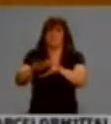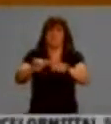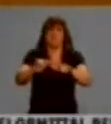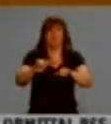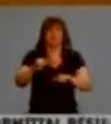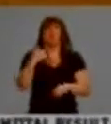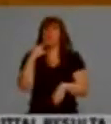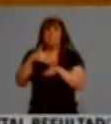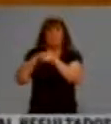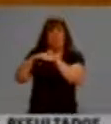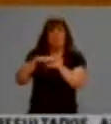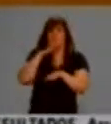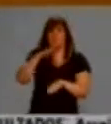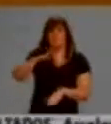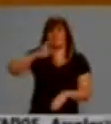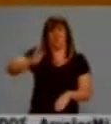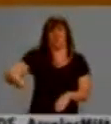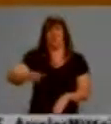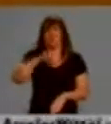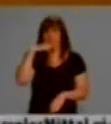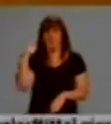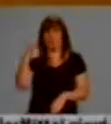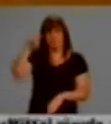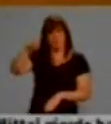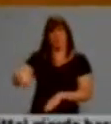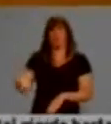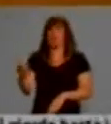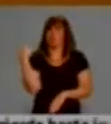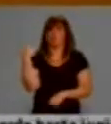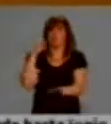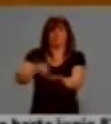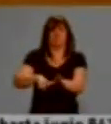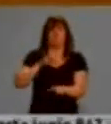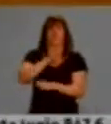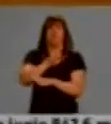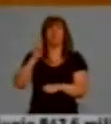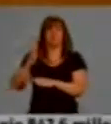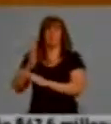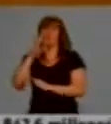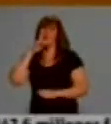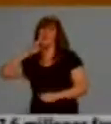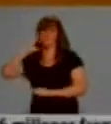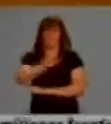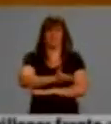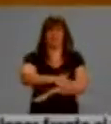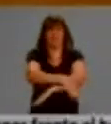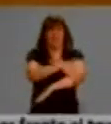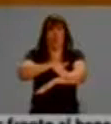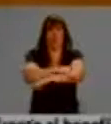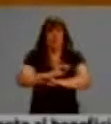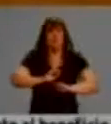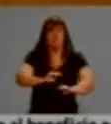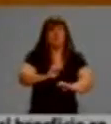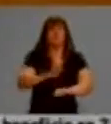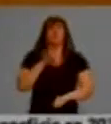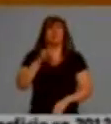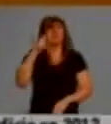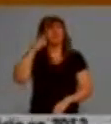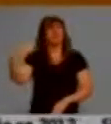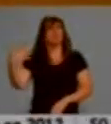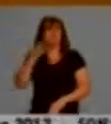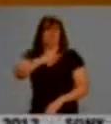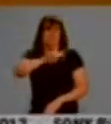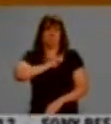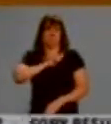el daño que ese miembro, antes del Partido Popular, está haciendo a su Gobierno y está haciendo al prestigio de España, no